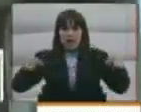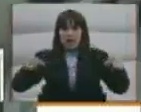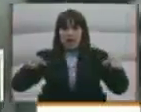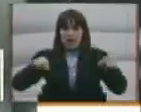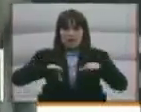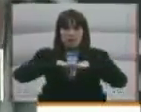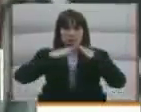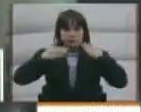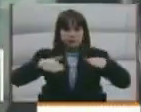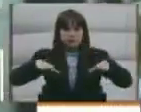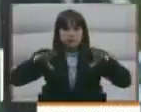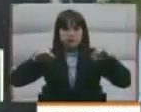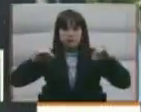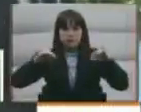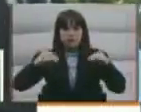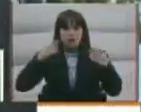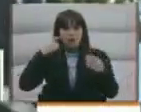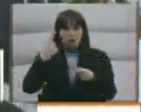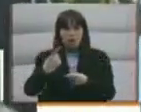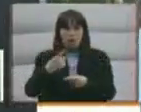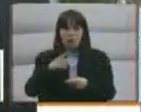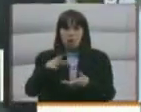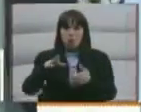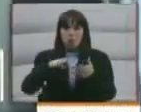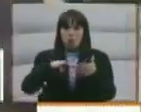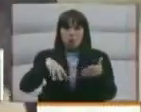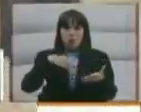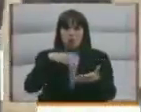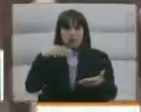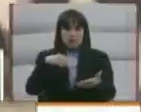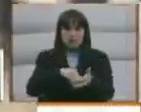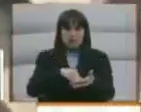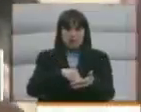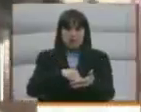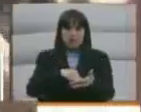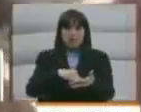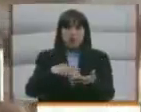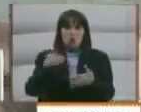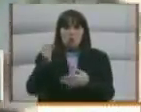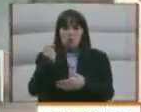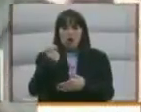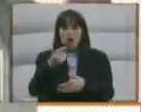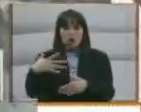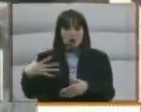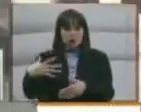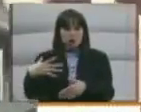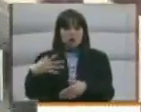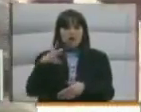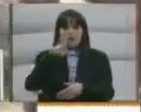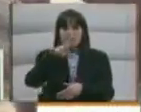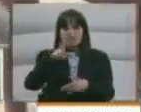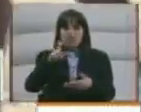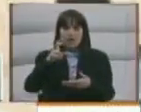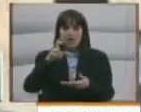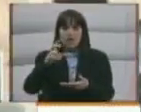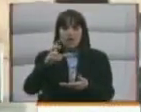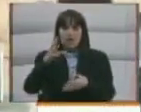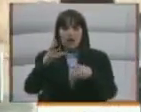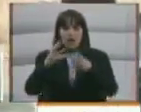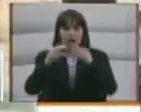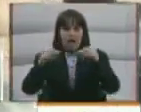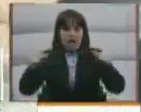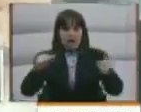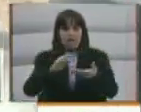pasta, un arroz, 3 harinas. ¿Por estos pescados que piden? Un arroz por 3 pescados. ¿Cuatro